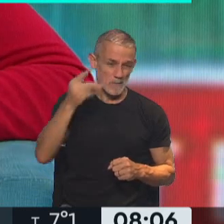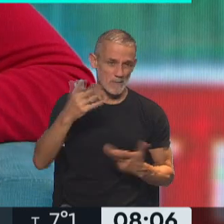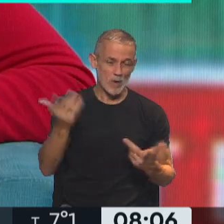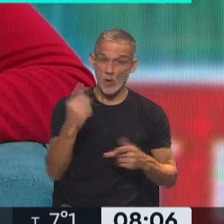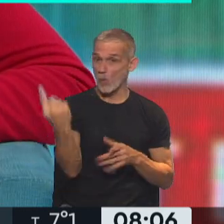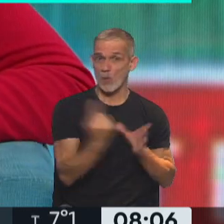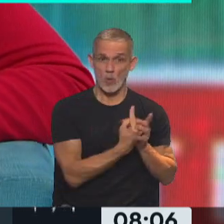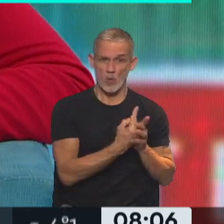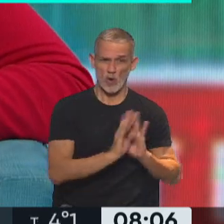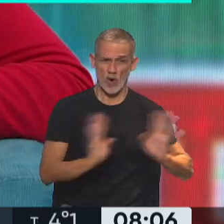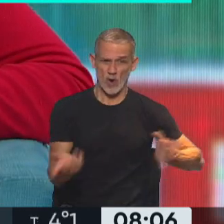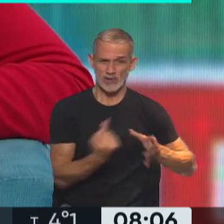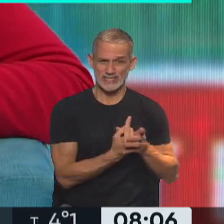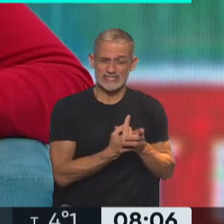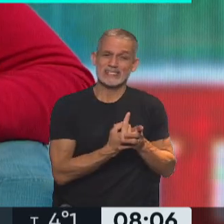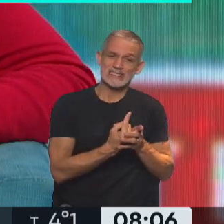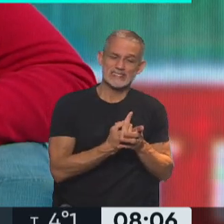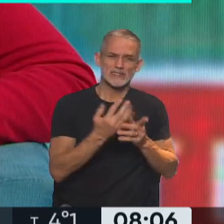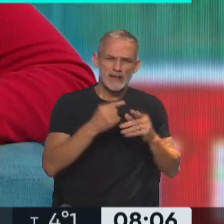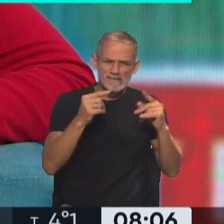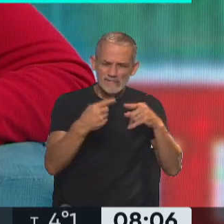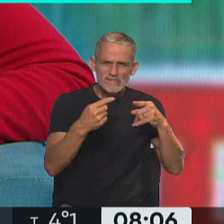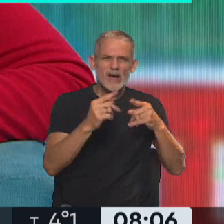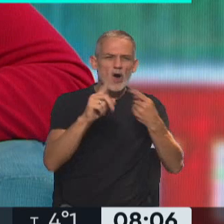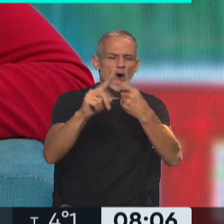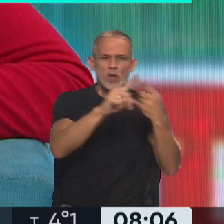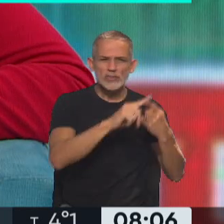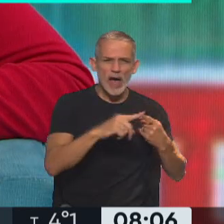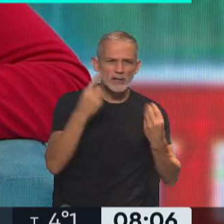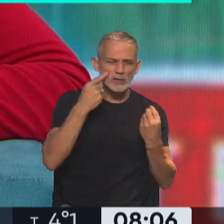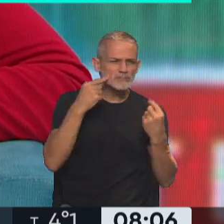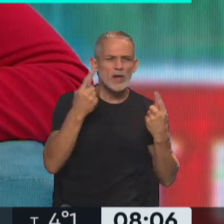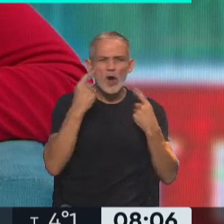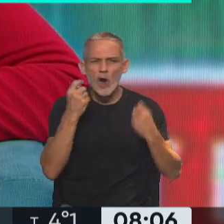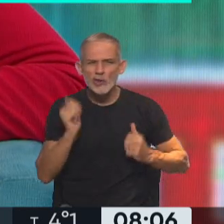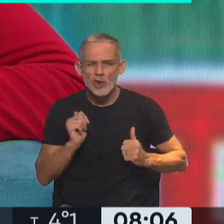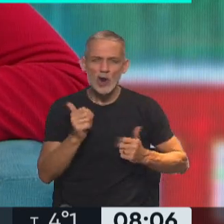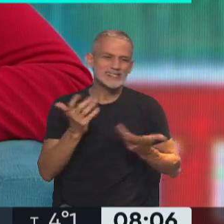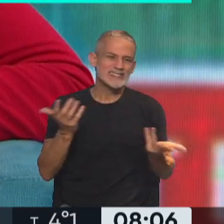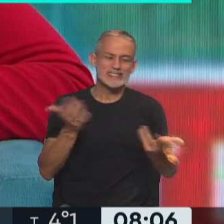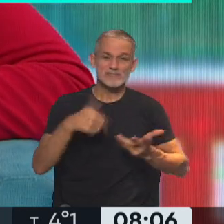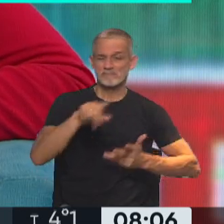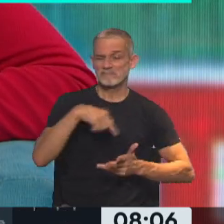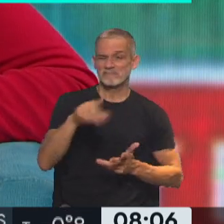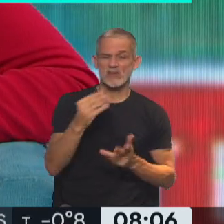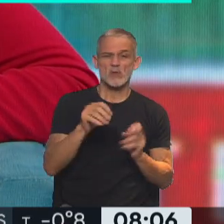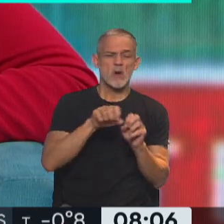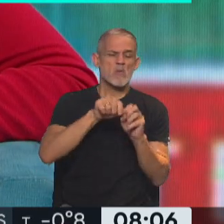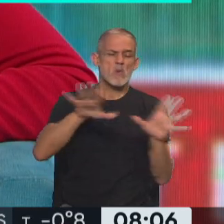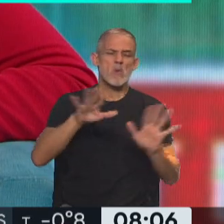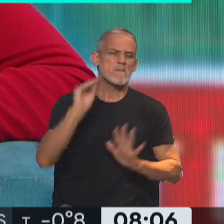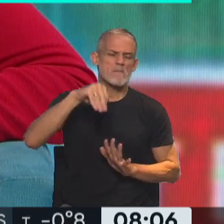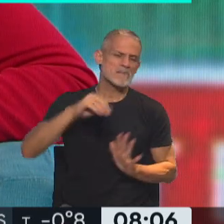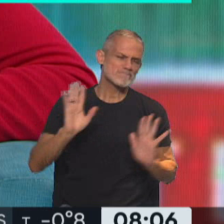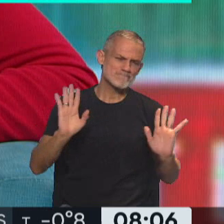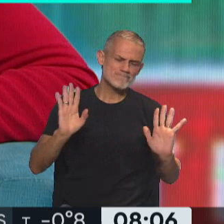aisló rápidamente, también están en seguimiento sus contactos estrechos. Entonces digo, esto no tiene por qué tener una mayor